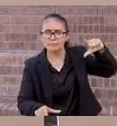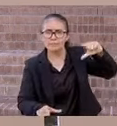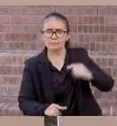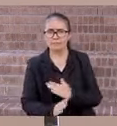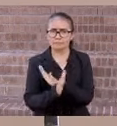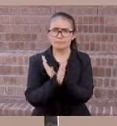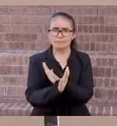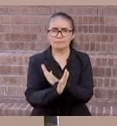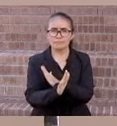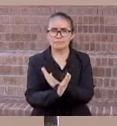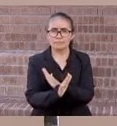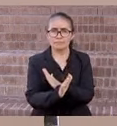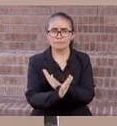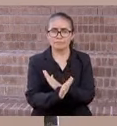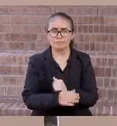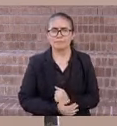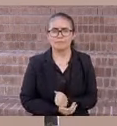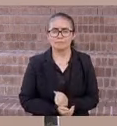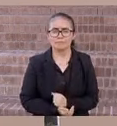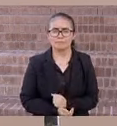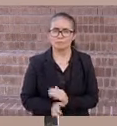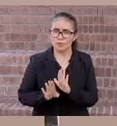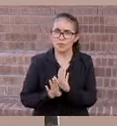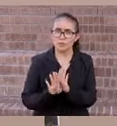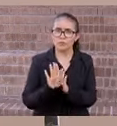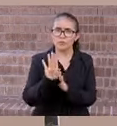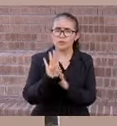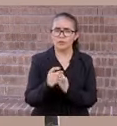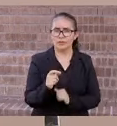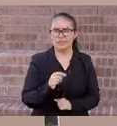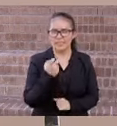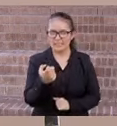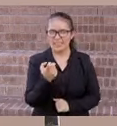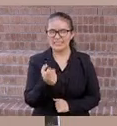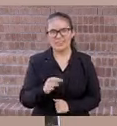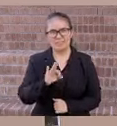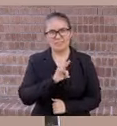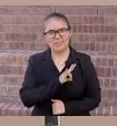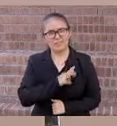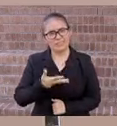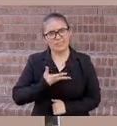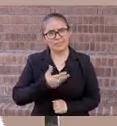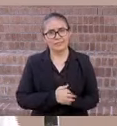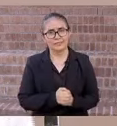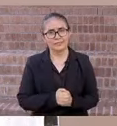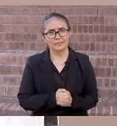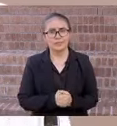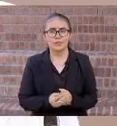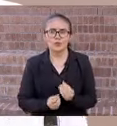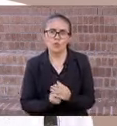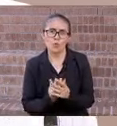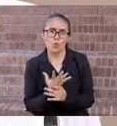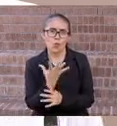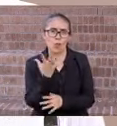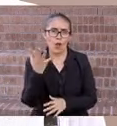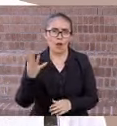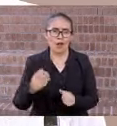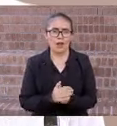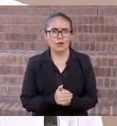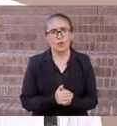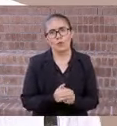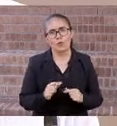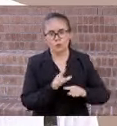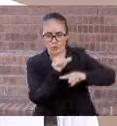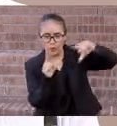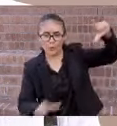se va a lograr ss la fe que tengo el renacimiento de nuestro